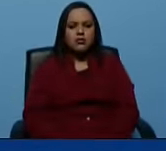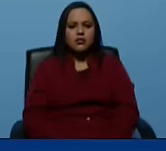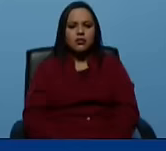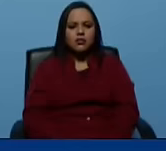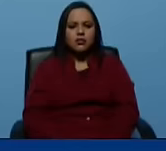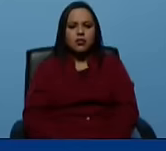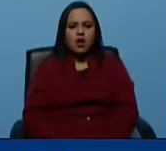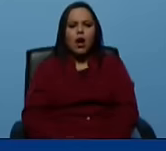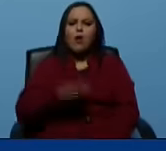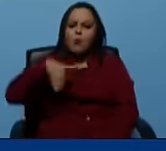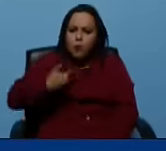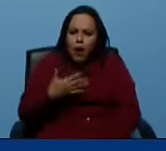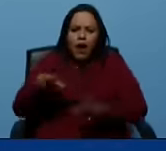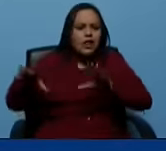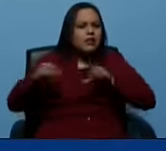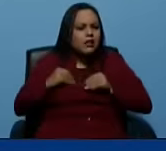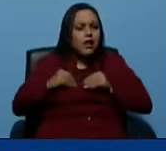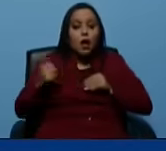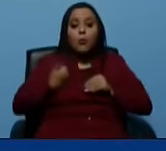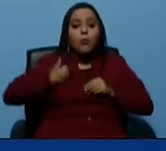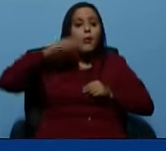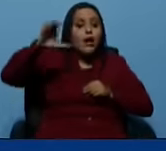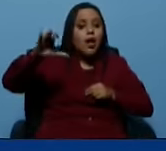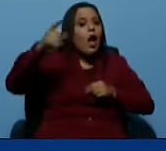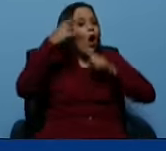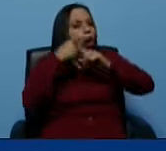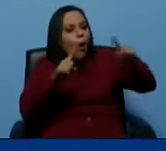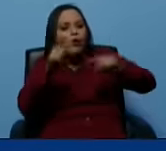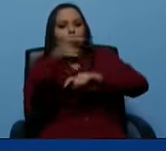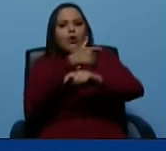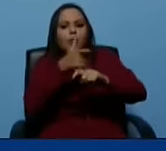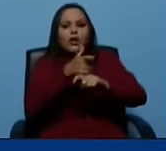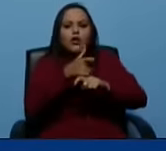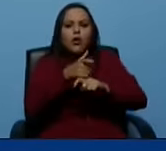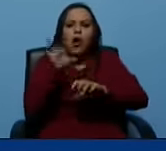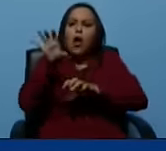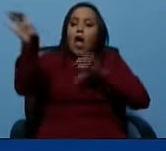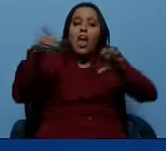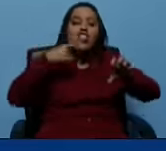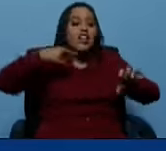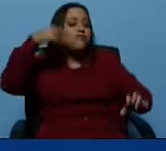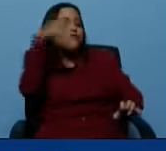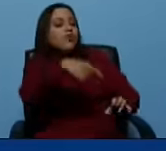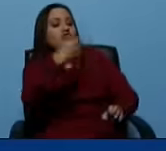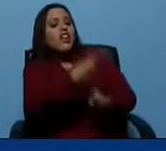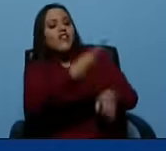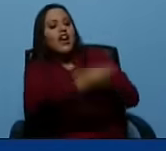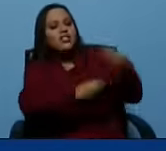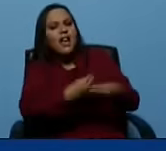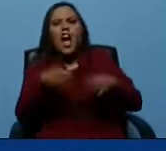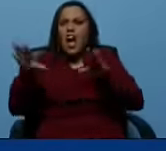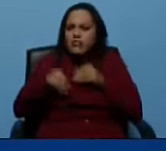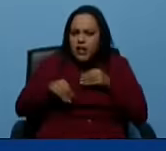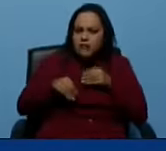¿Puede aceptar un país que un gobierno extranjero le diga lo que debe hacer dentro de su país?